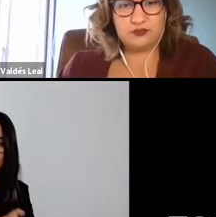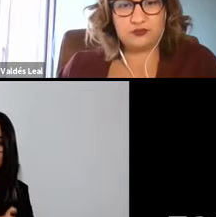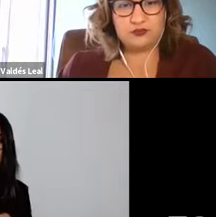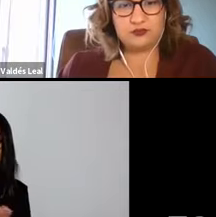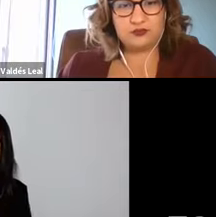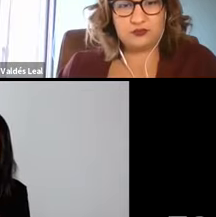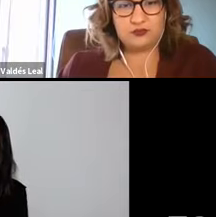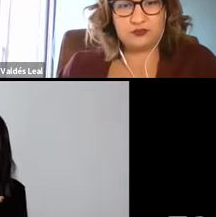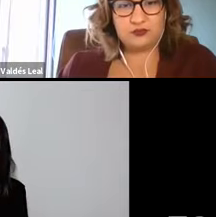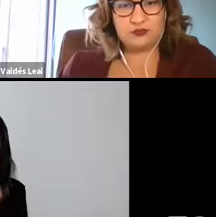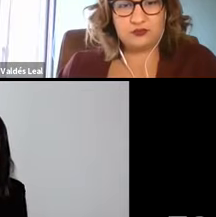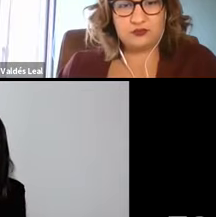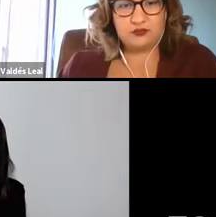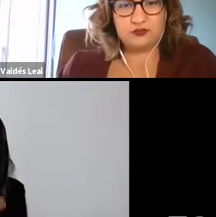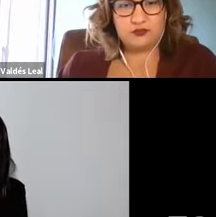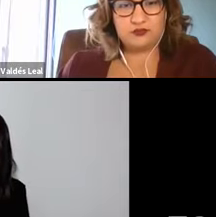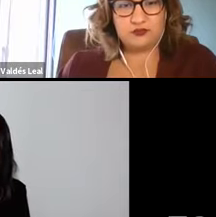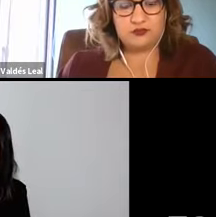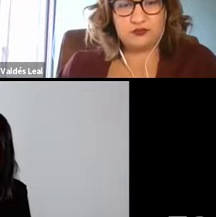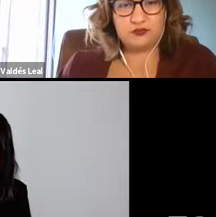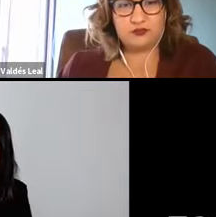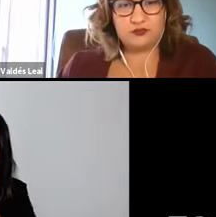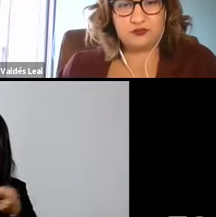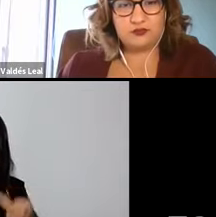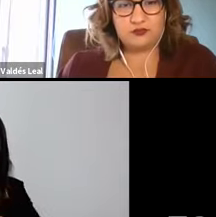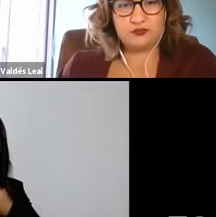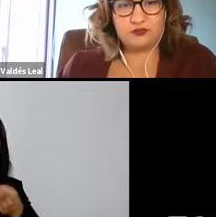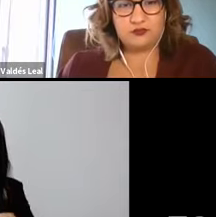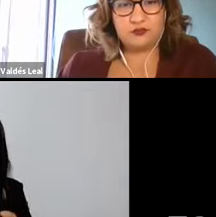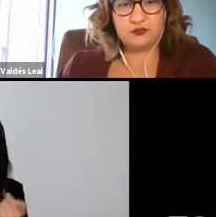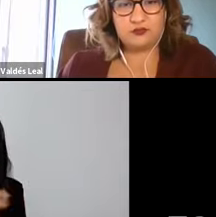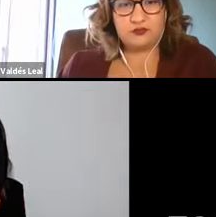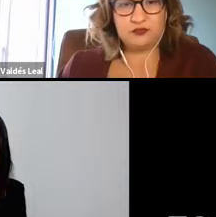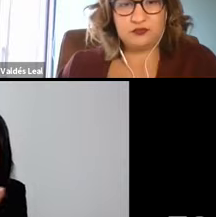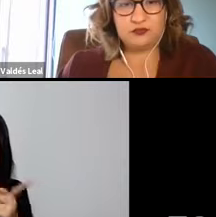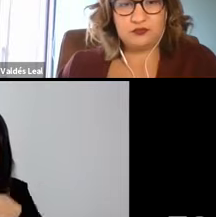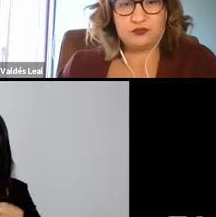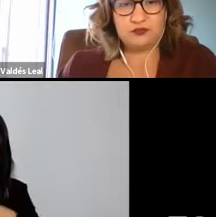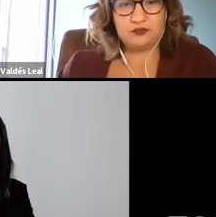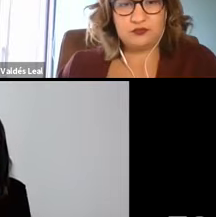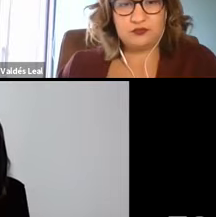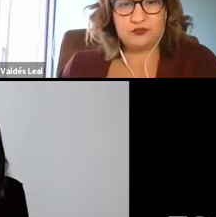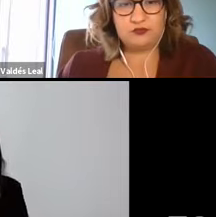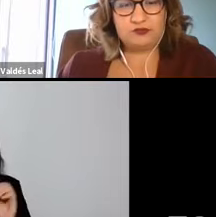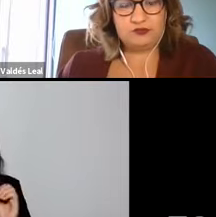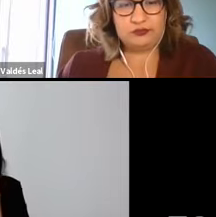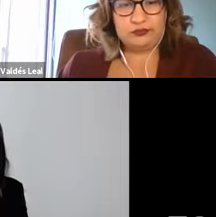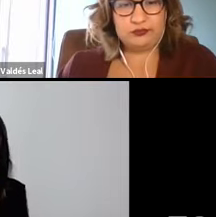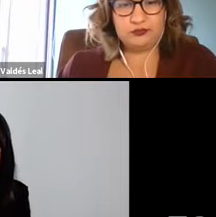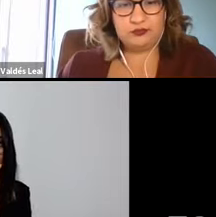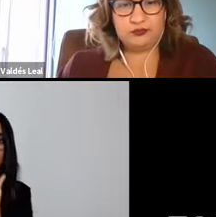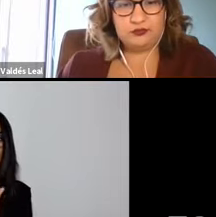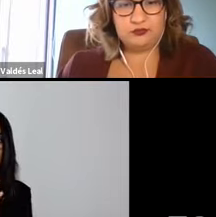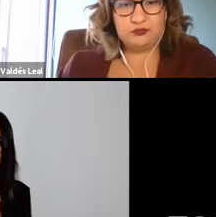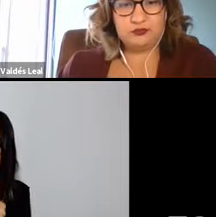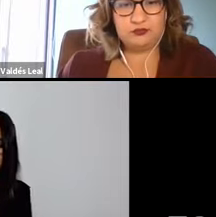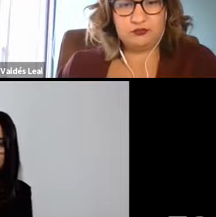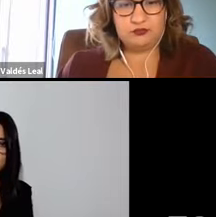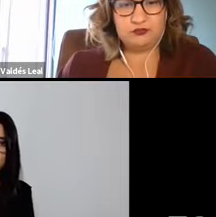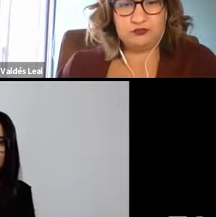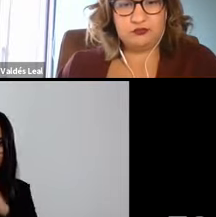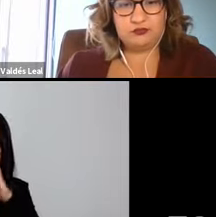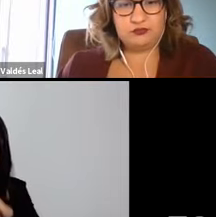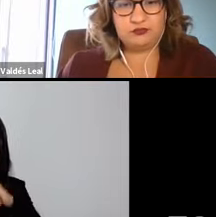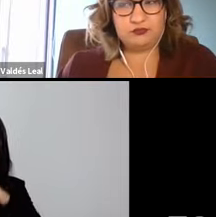chat, y a las personas que nos acompañan por redes sociales pueden plantearlas a través de dichas redes y nos las harán